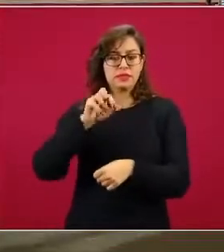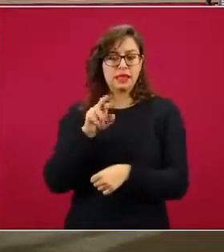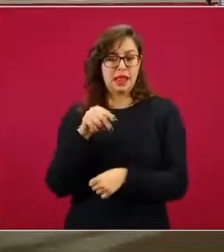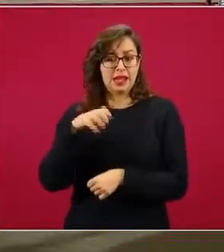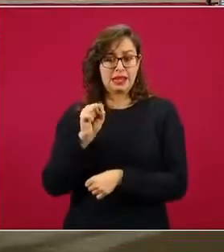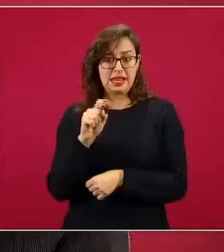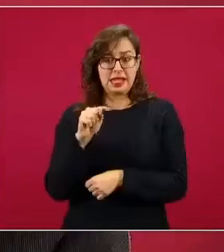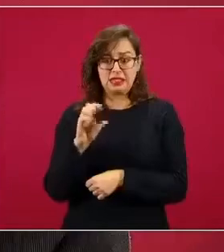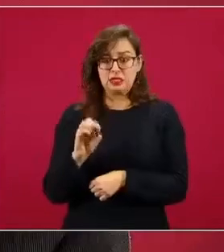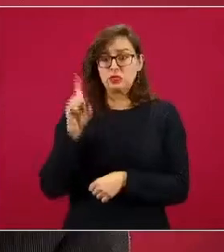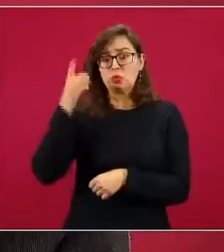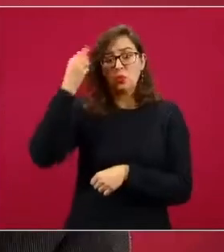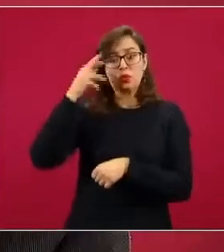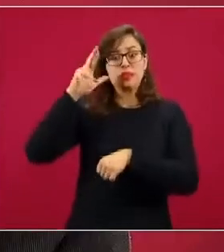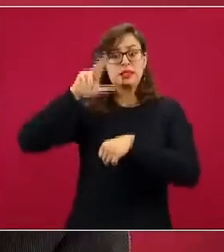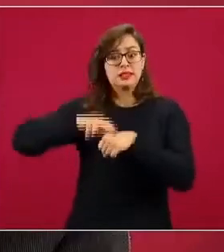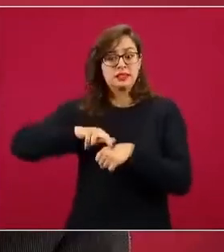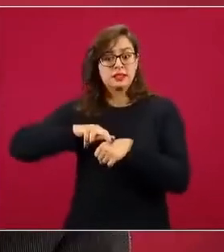Ramírez,